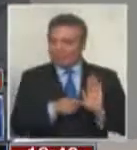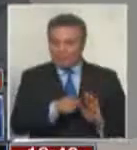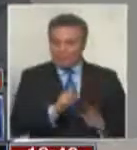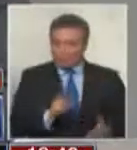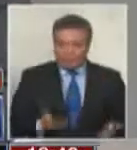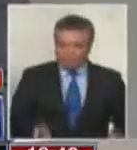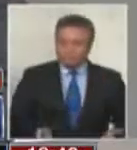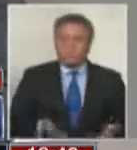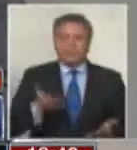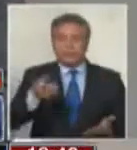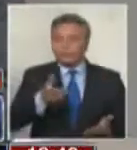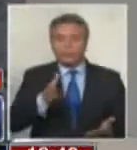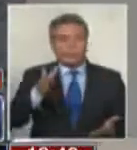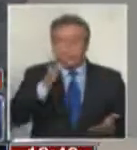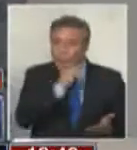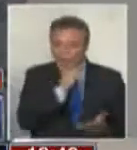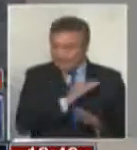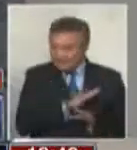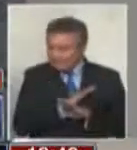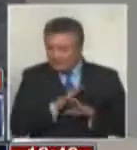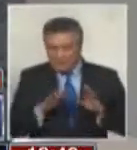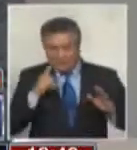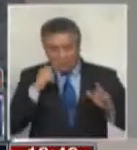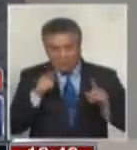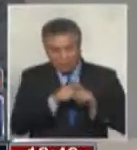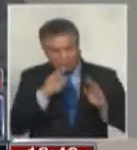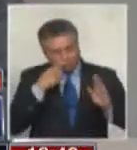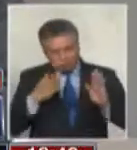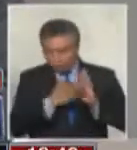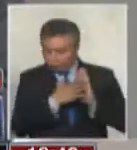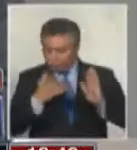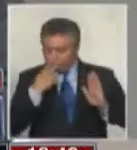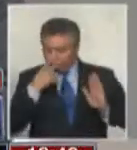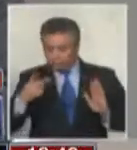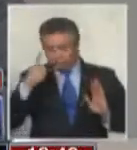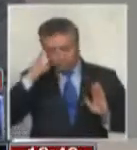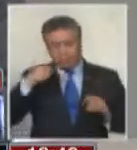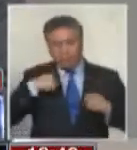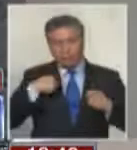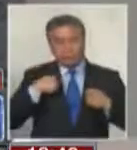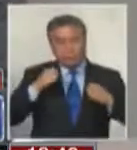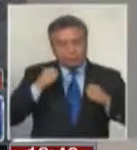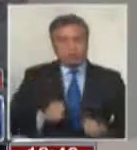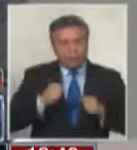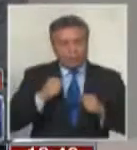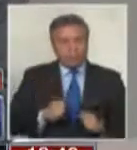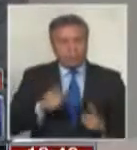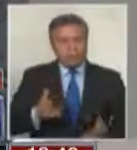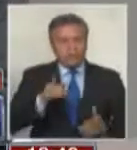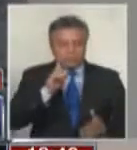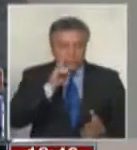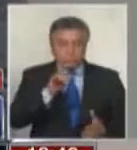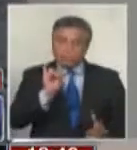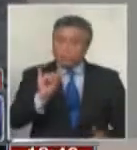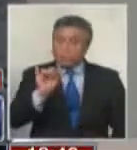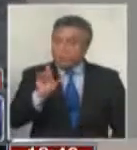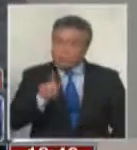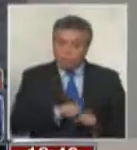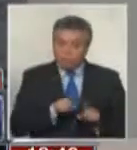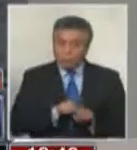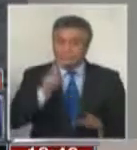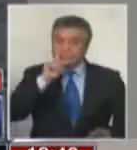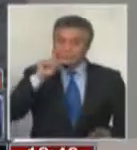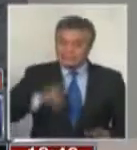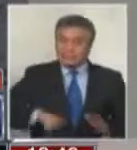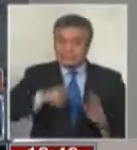no hay ningún impacto que no haya podido creo yo haber habido incluso sin reforma tributaria